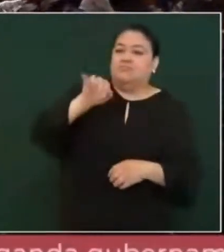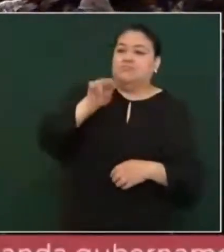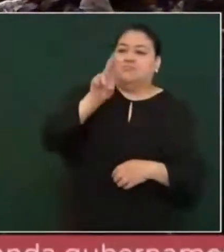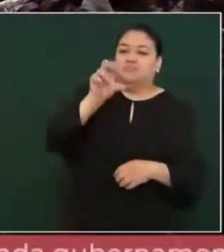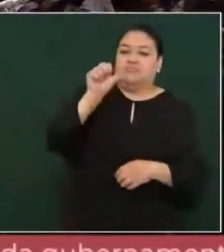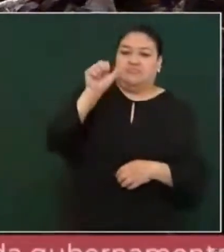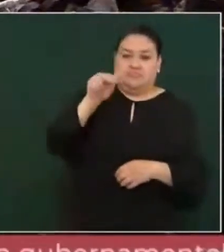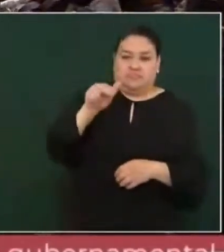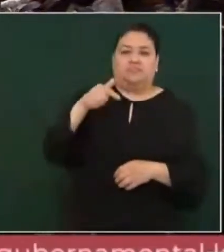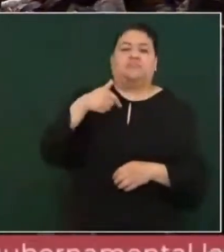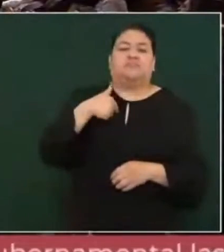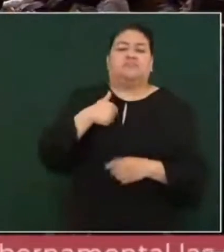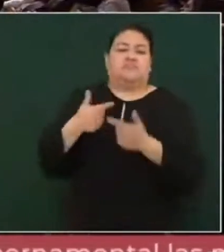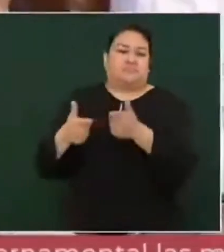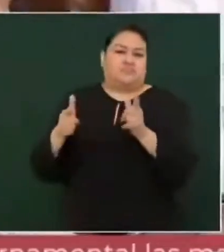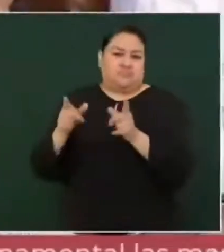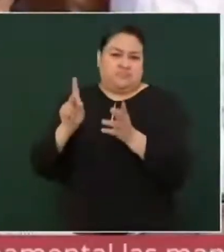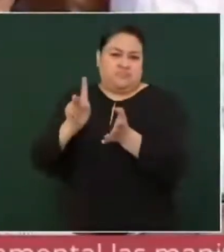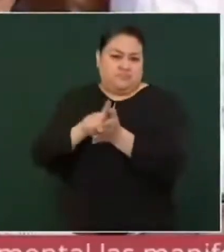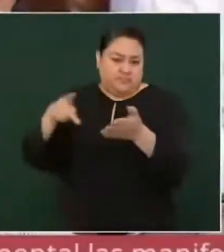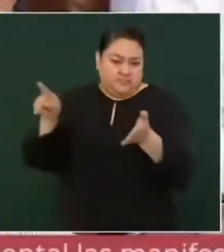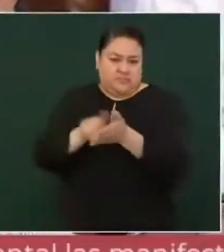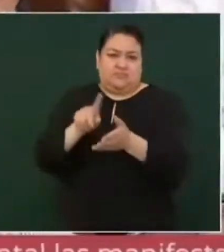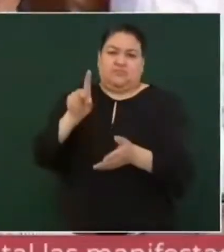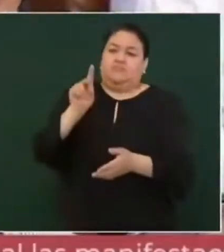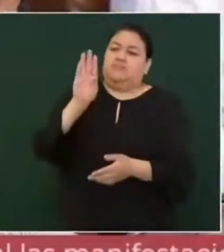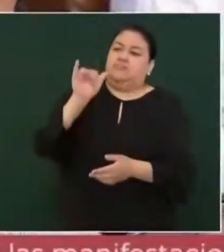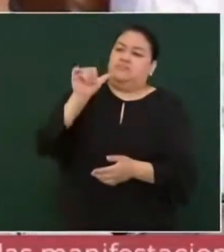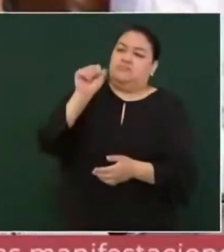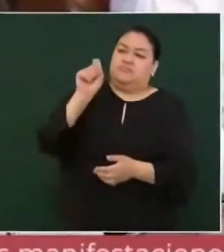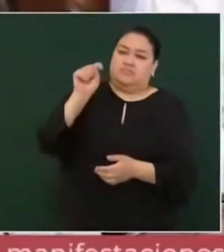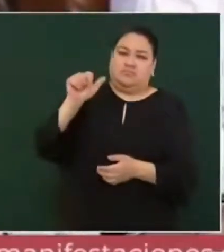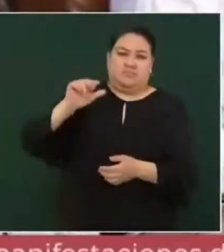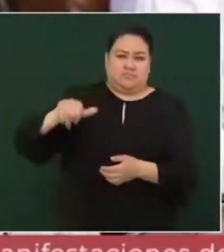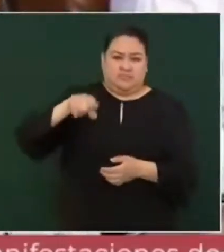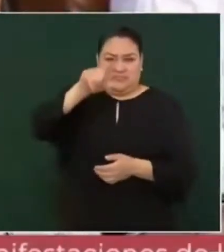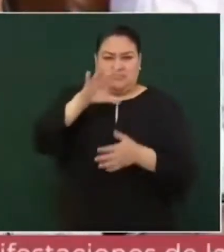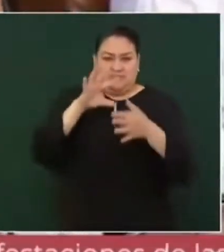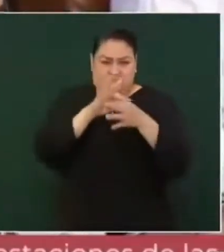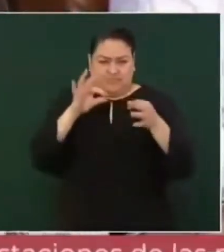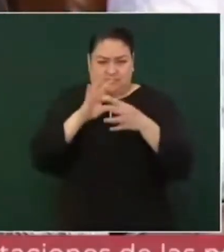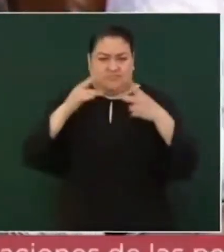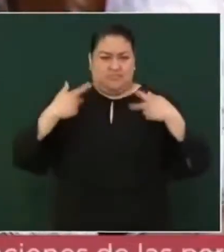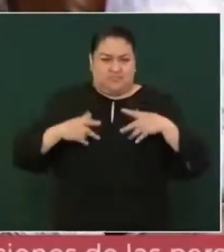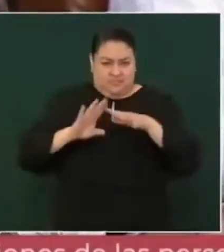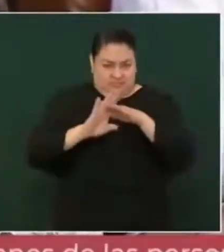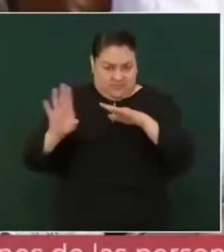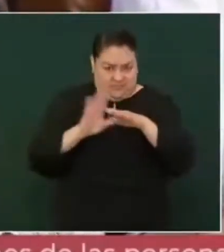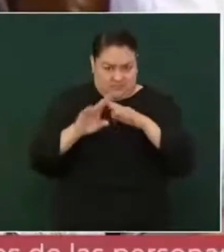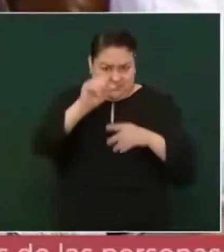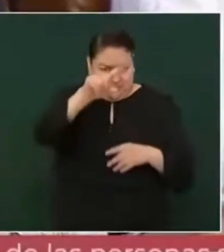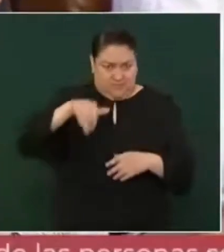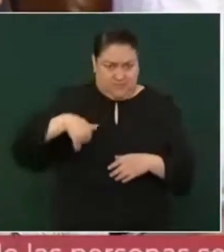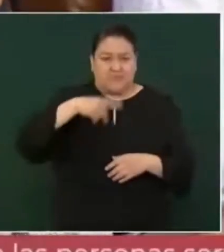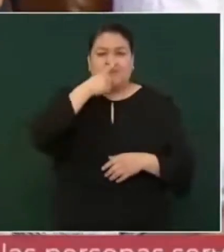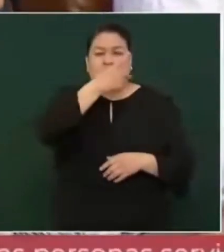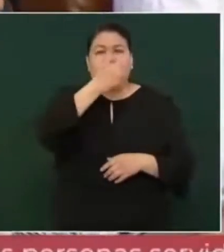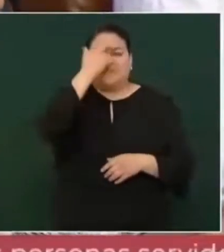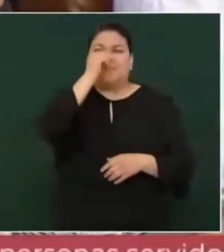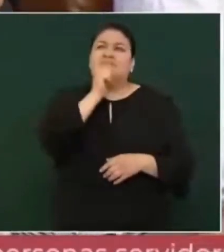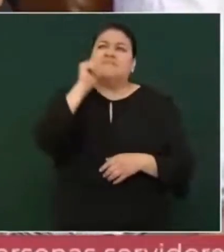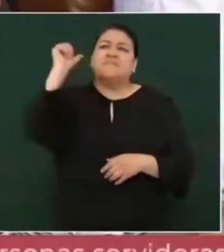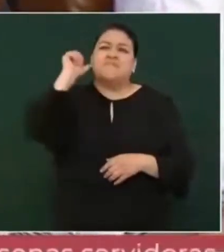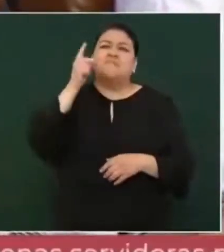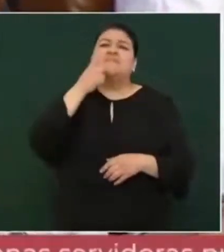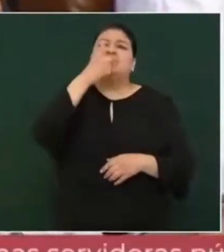Cantón. Referente a esta situación de la migración, bueno, voy a retomar un poquito lo que usted ayer mencionaba de